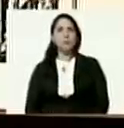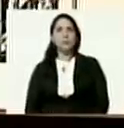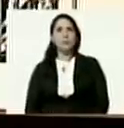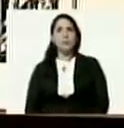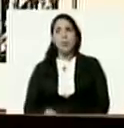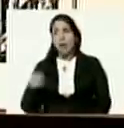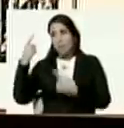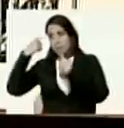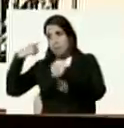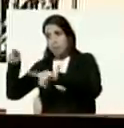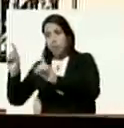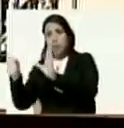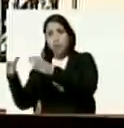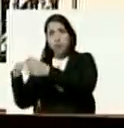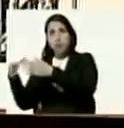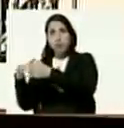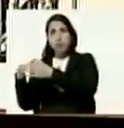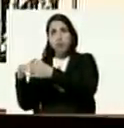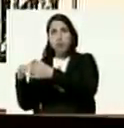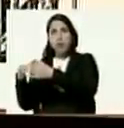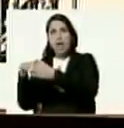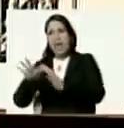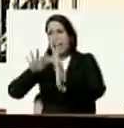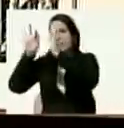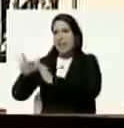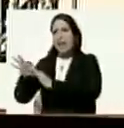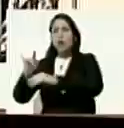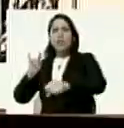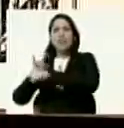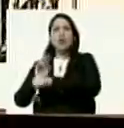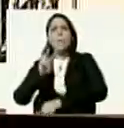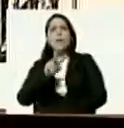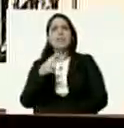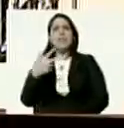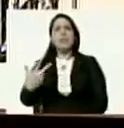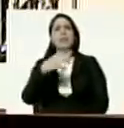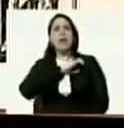ellos son los herederos de la traición al 23 de enero.